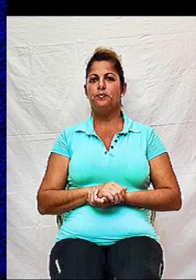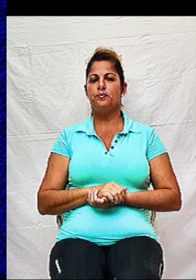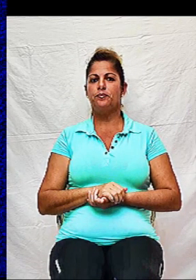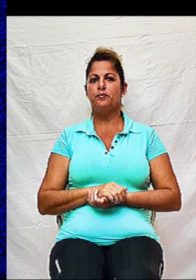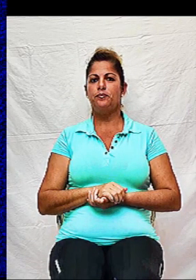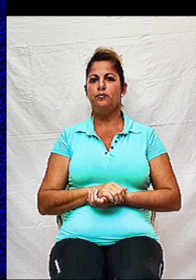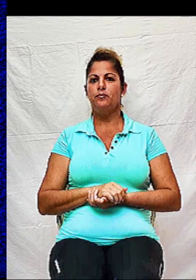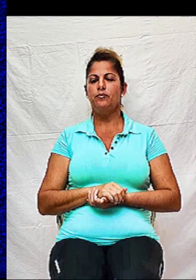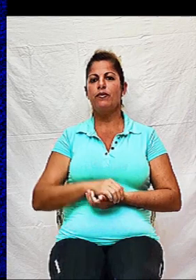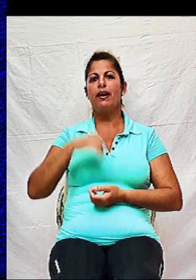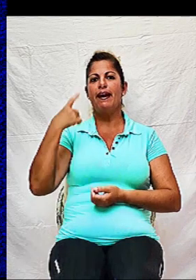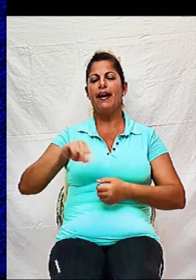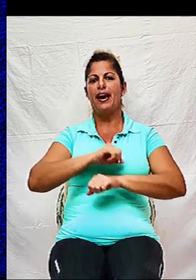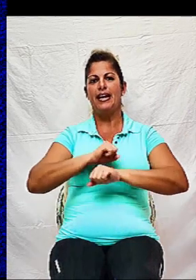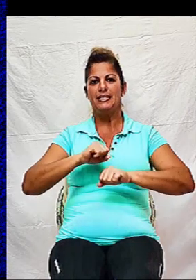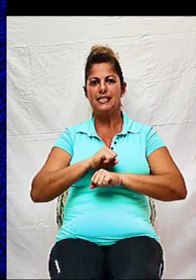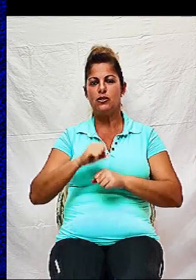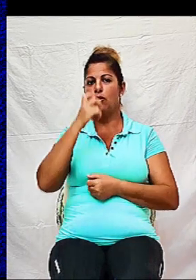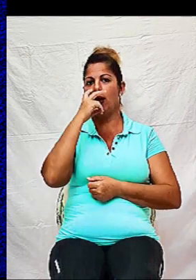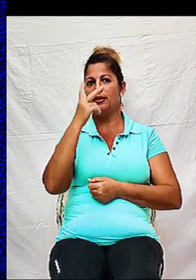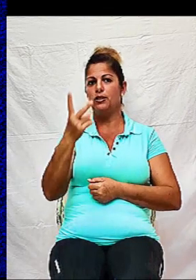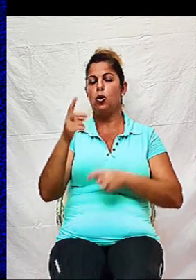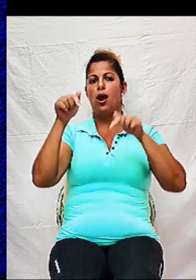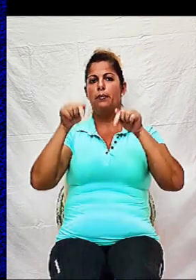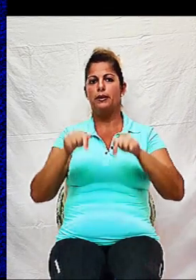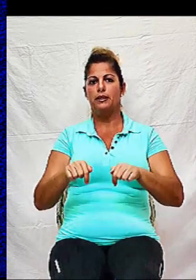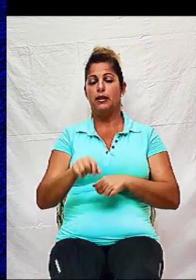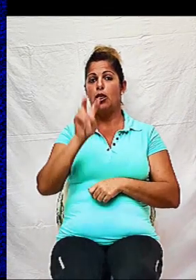Ejercicio de atención al presente. 2 minutos.